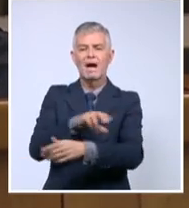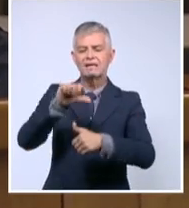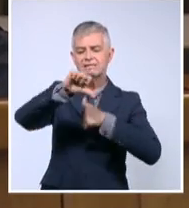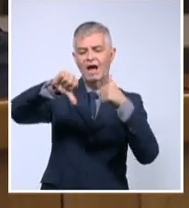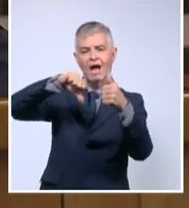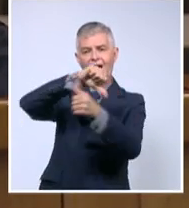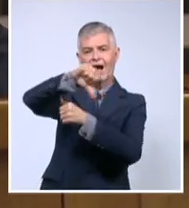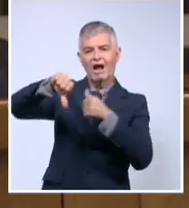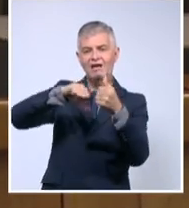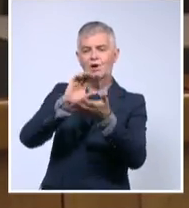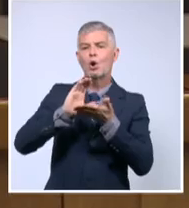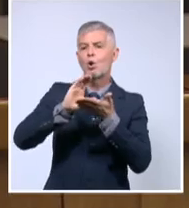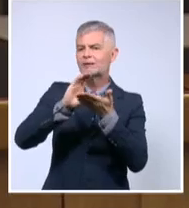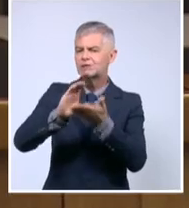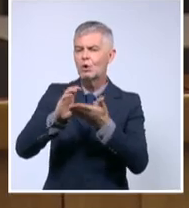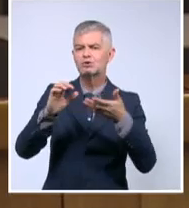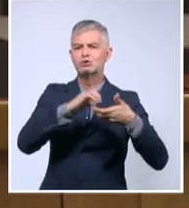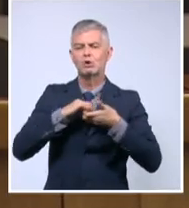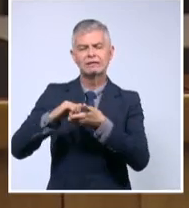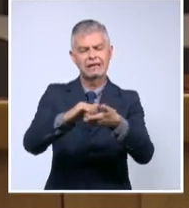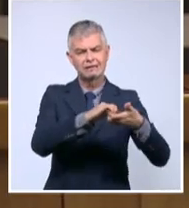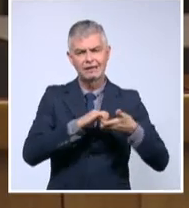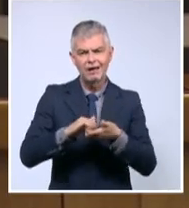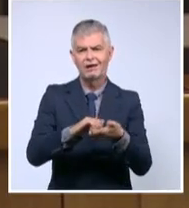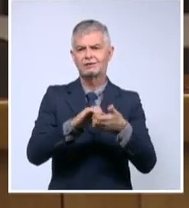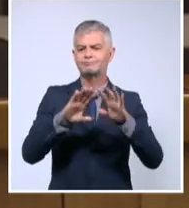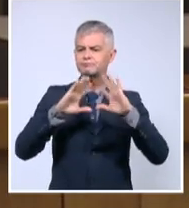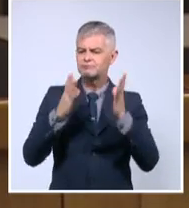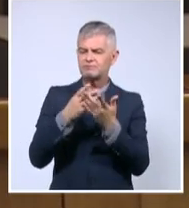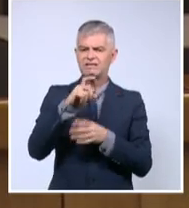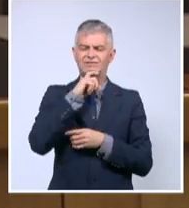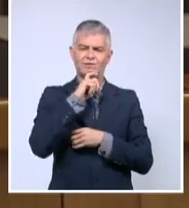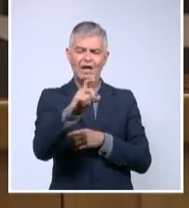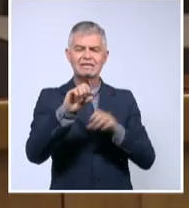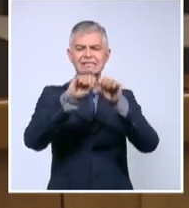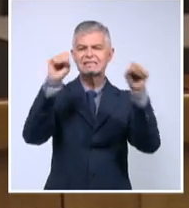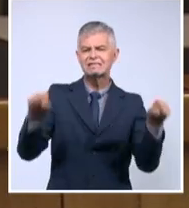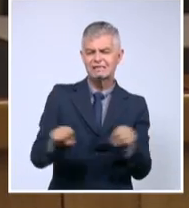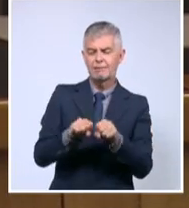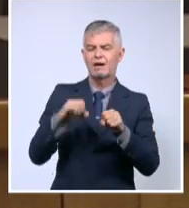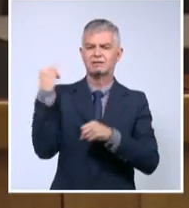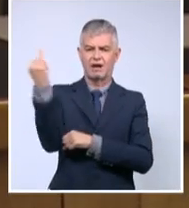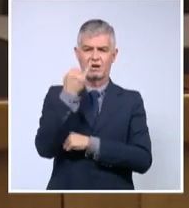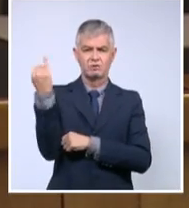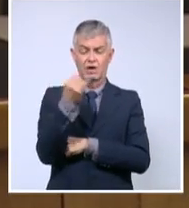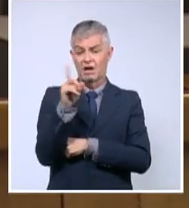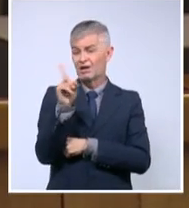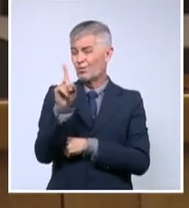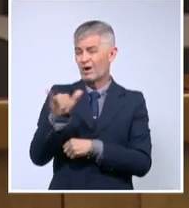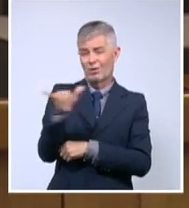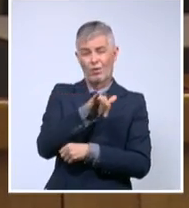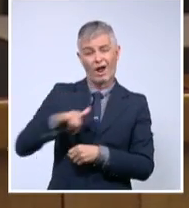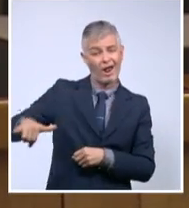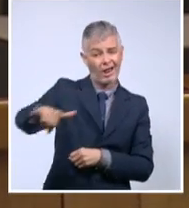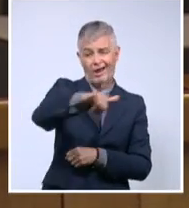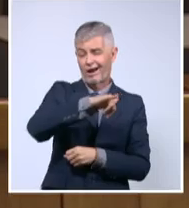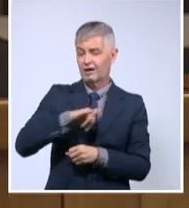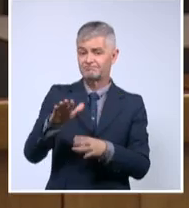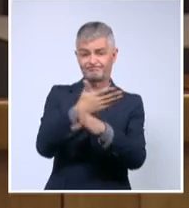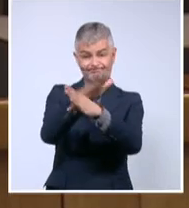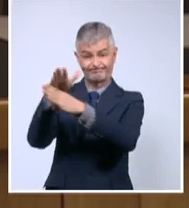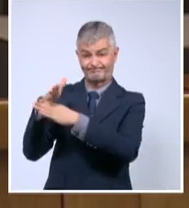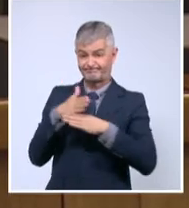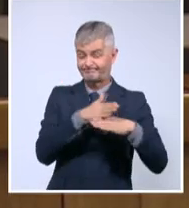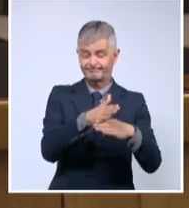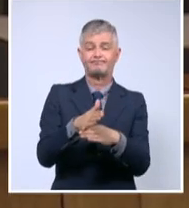y la solidaridad ante los retos que debemos enfrentar en el sistema internacional injusto y desigual. En estos